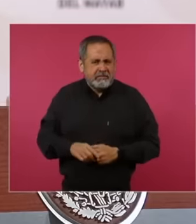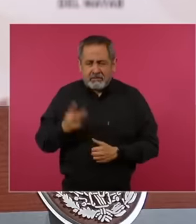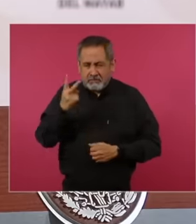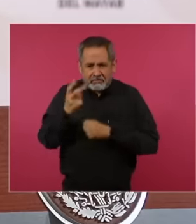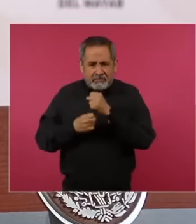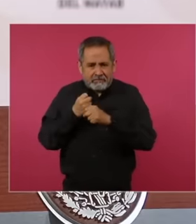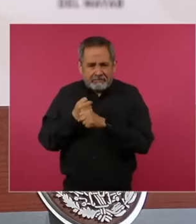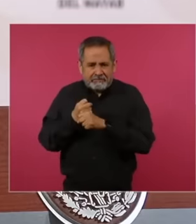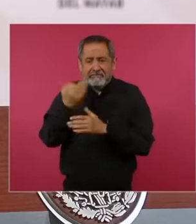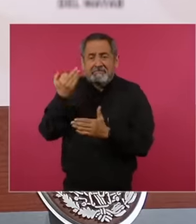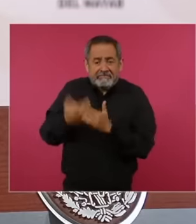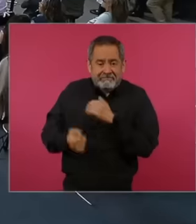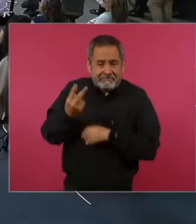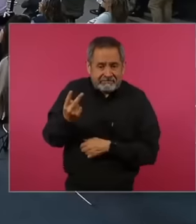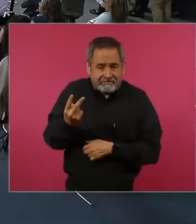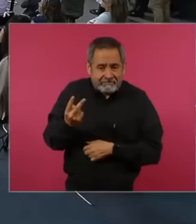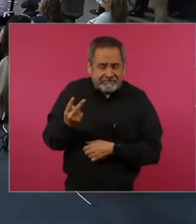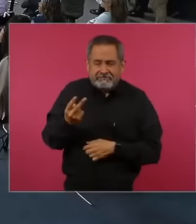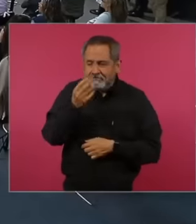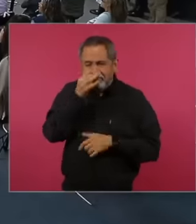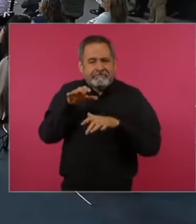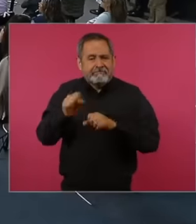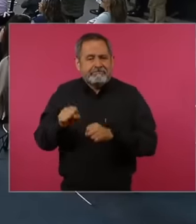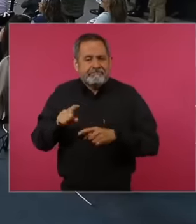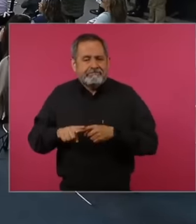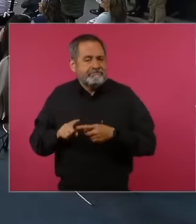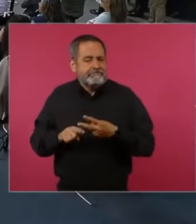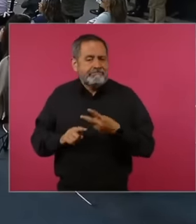2. Entonces,